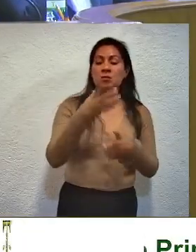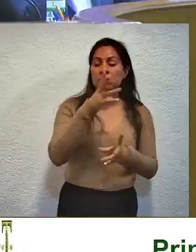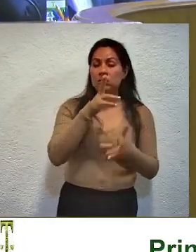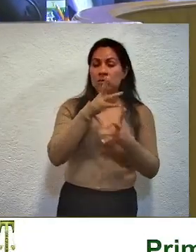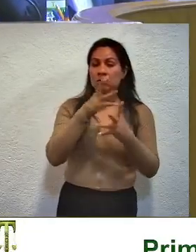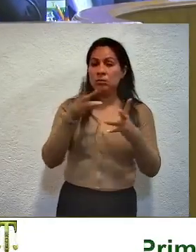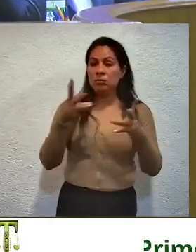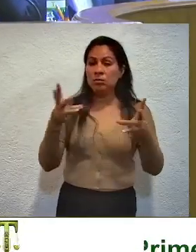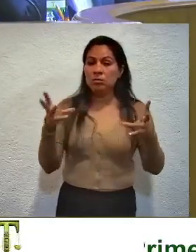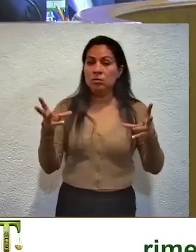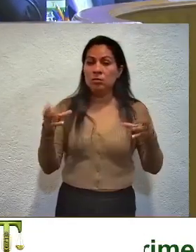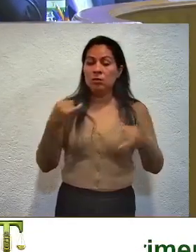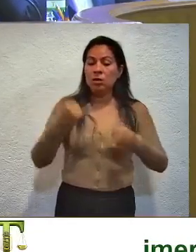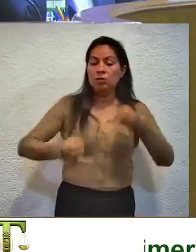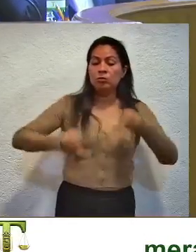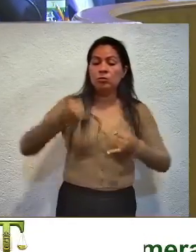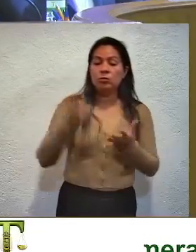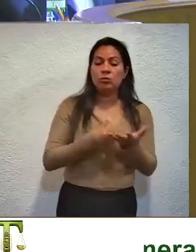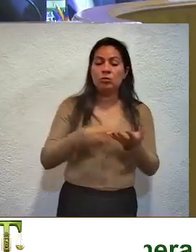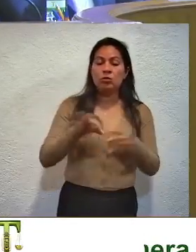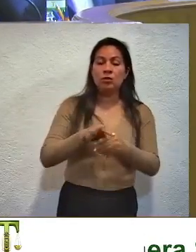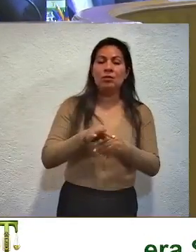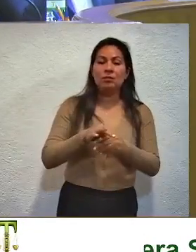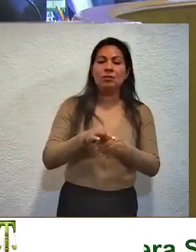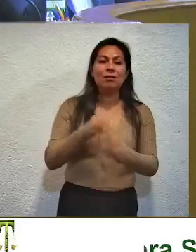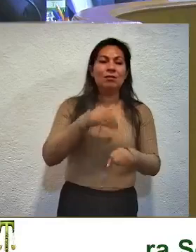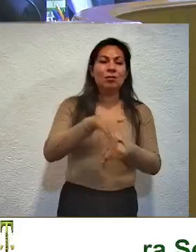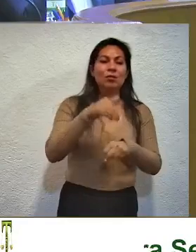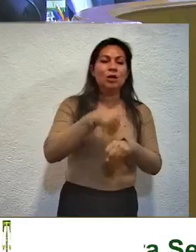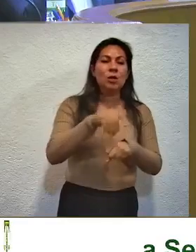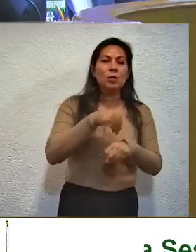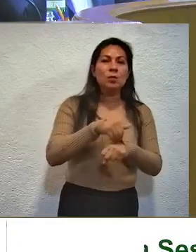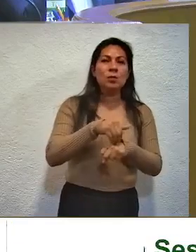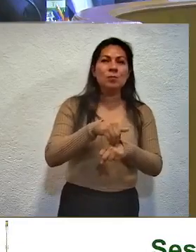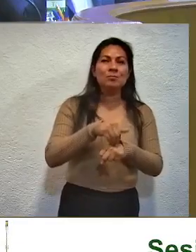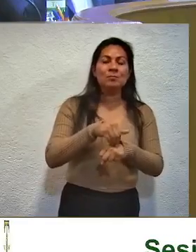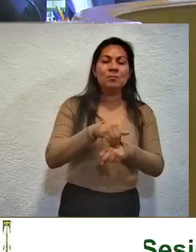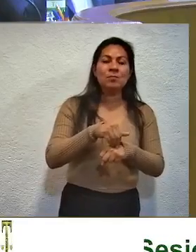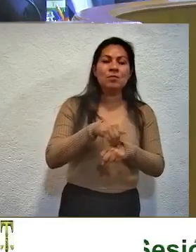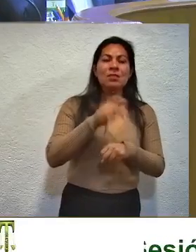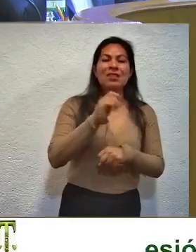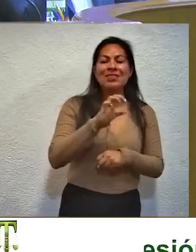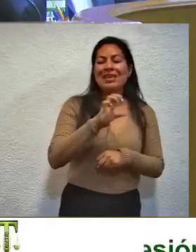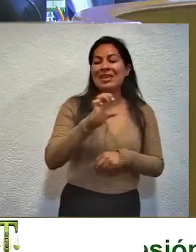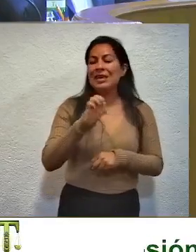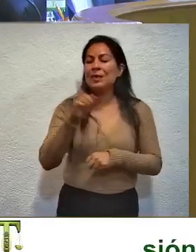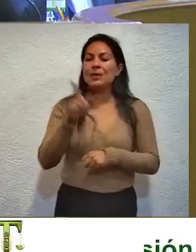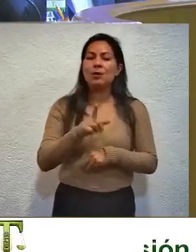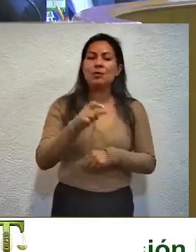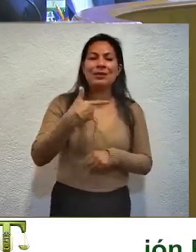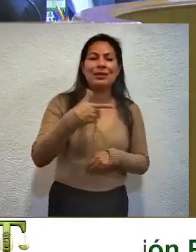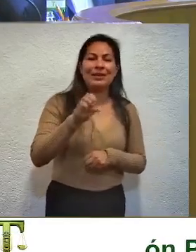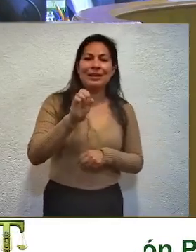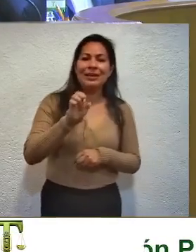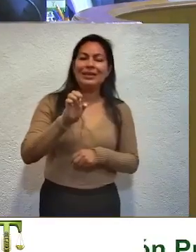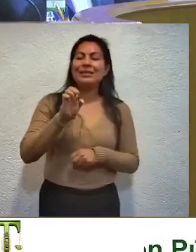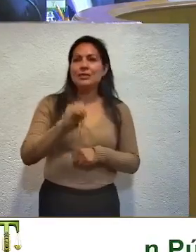resolución relativo a los juicios electorales ciudadanos identificados con las claves